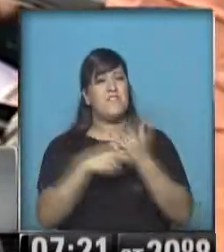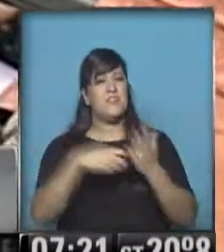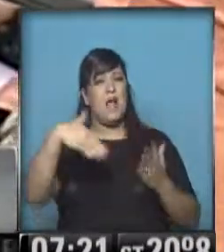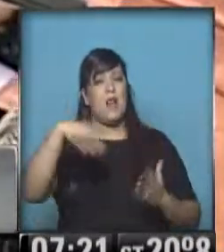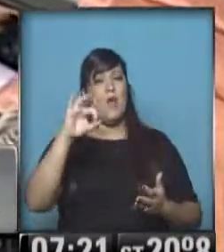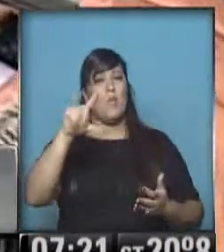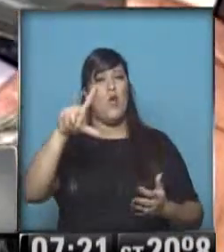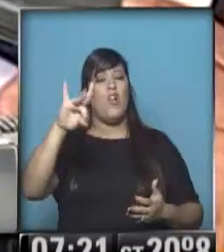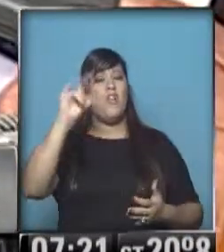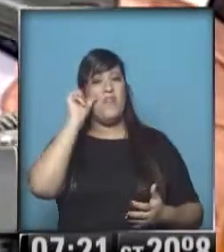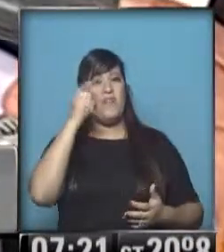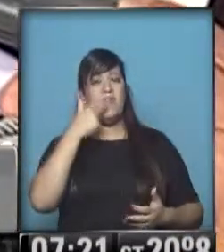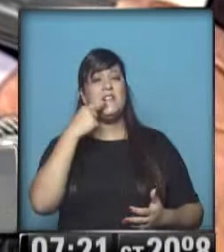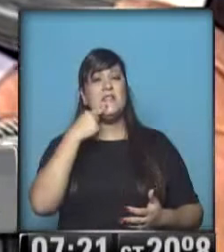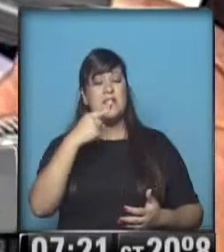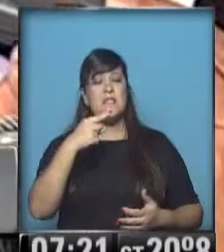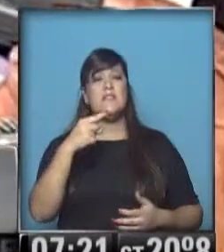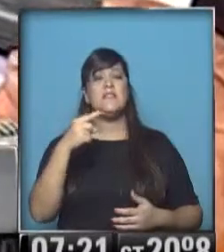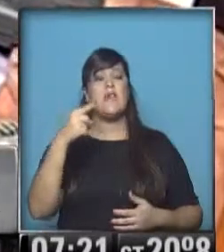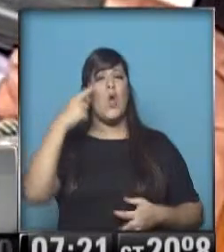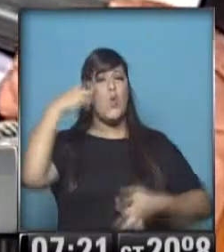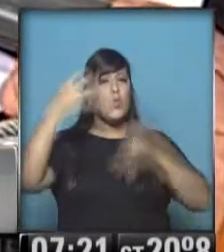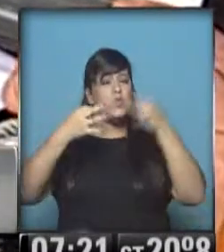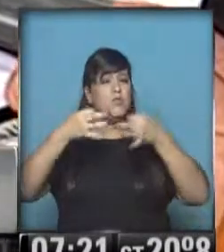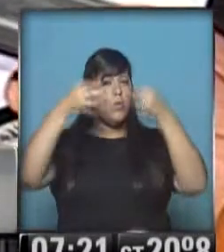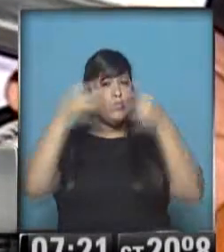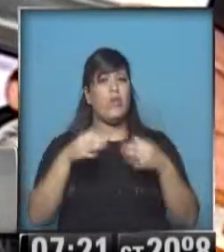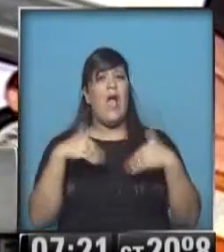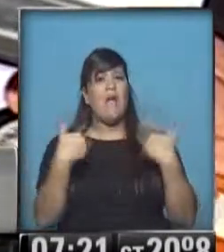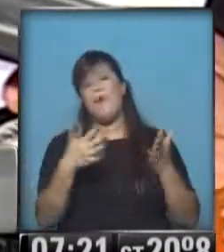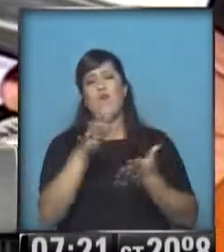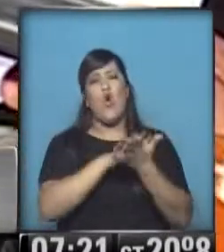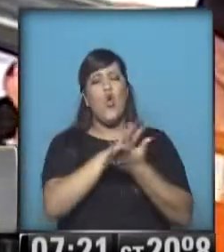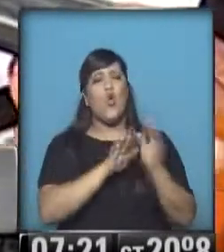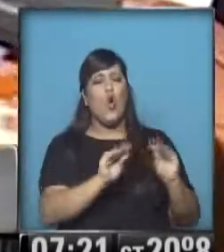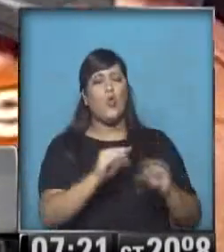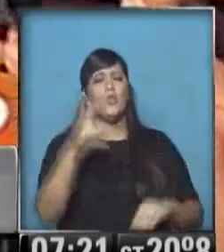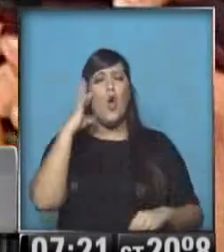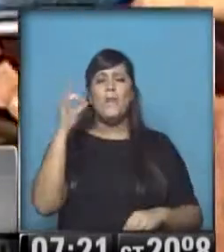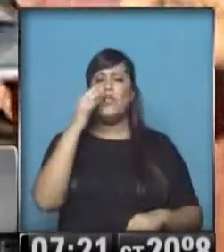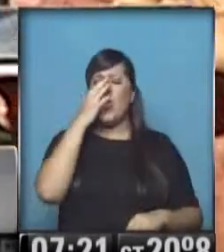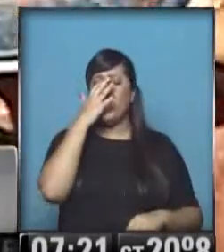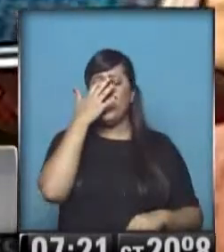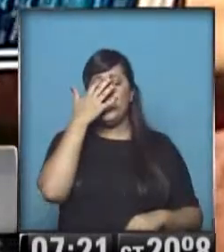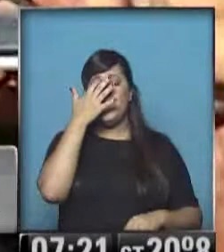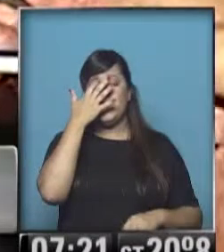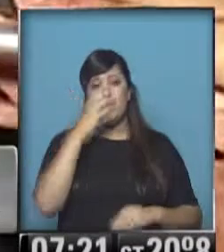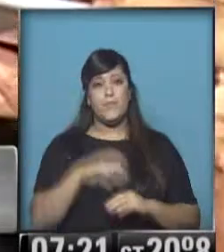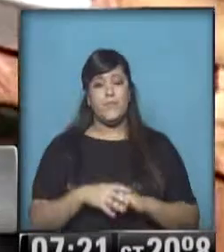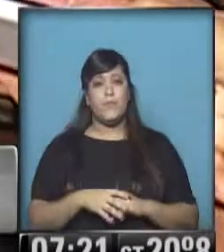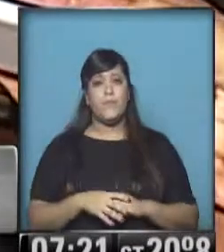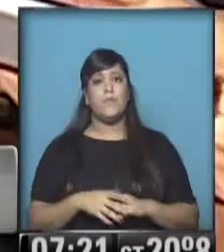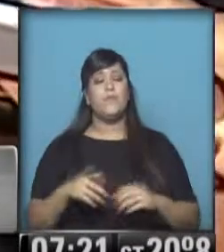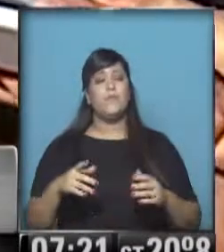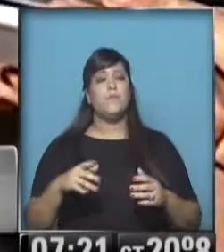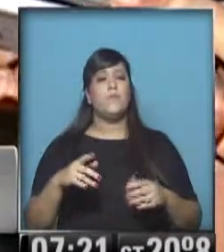justicia legítima es un adefesio que opera en favor de los corruptos. ¿Qué opinión le merece esa opinión? Mire, los adefesios